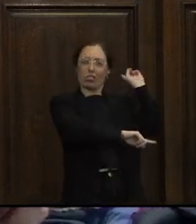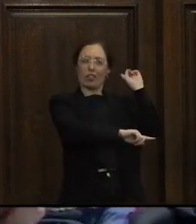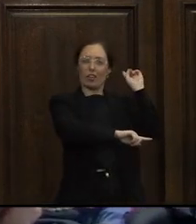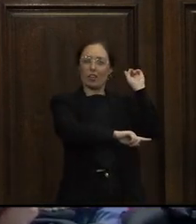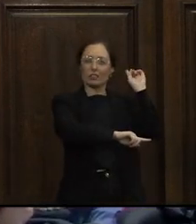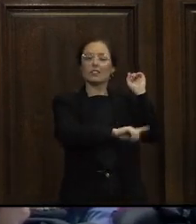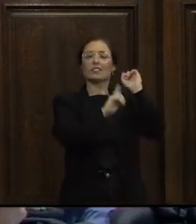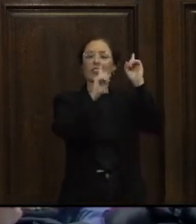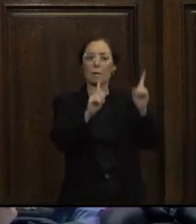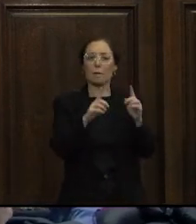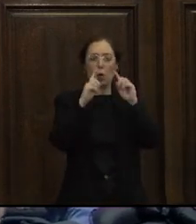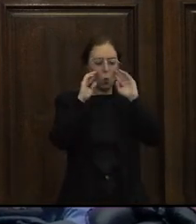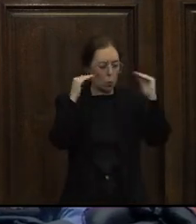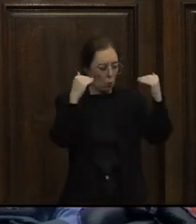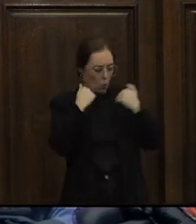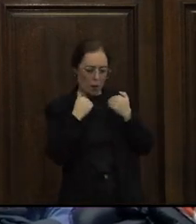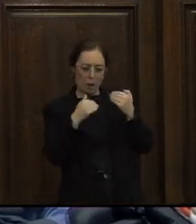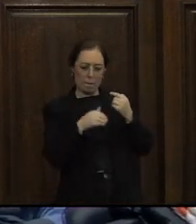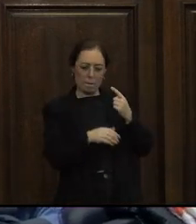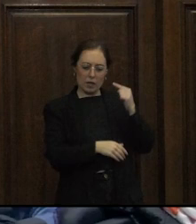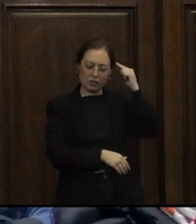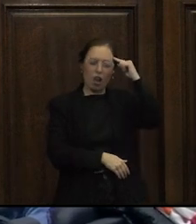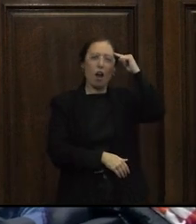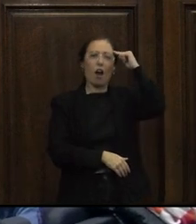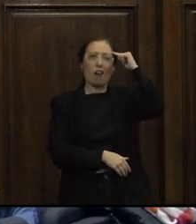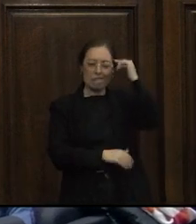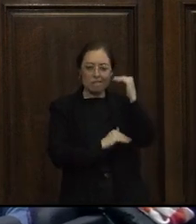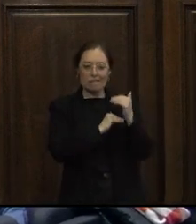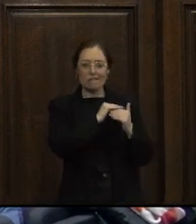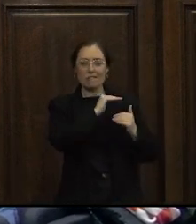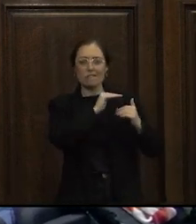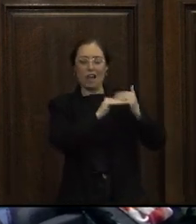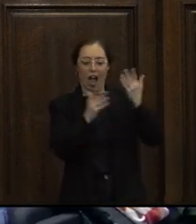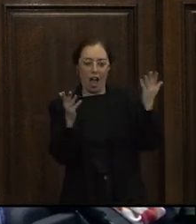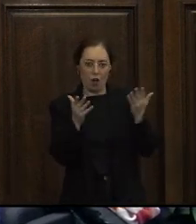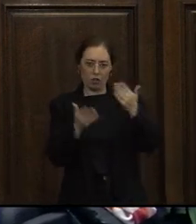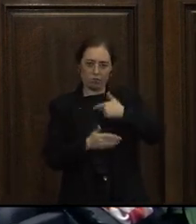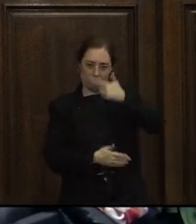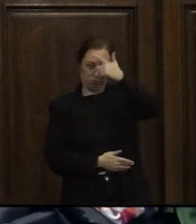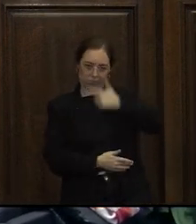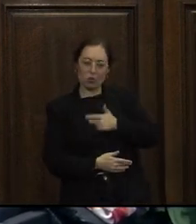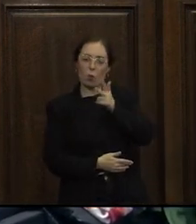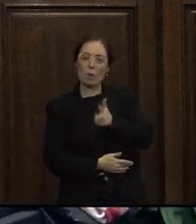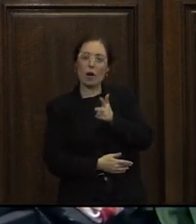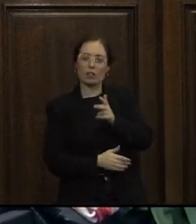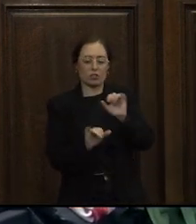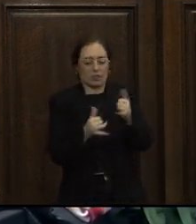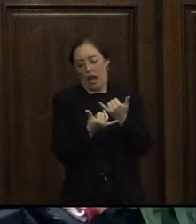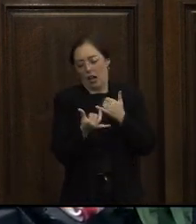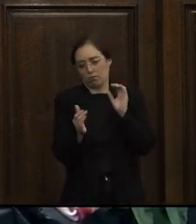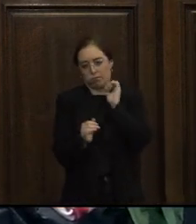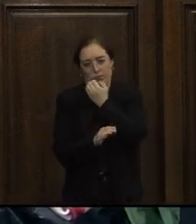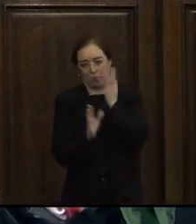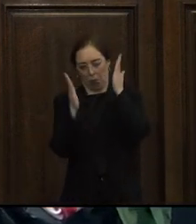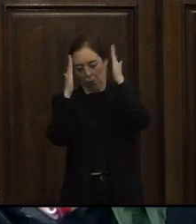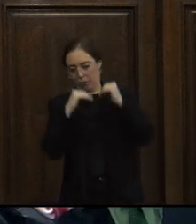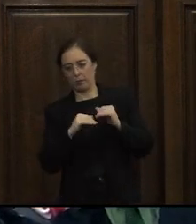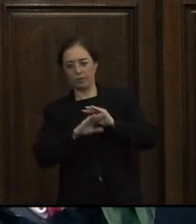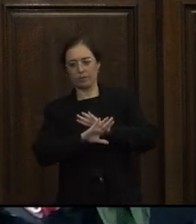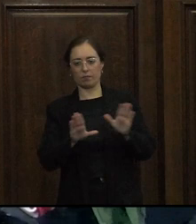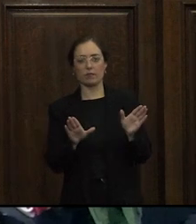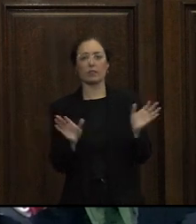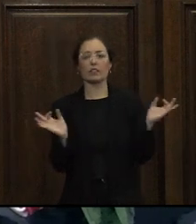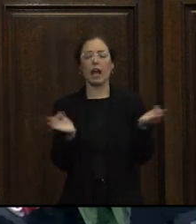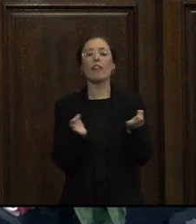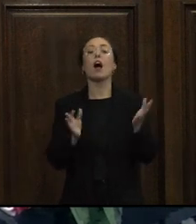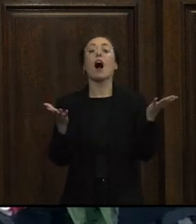la autoconstrucción, los cuales hoy están casi completamente oscurecidos. La conferencia